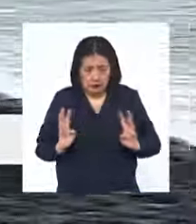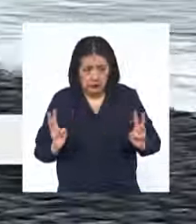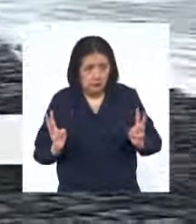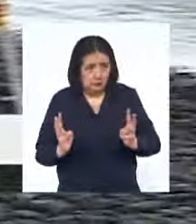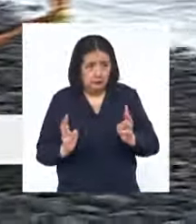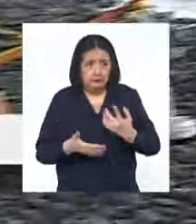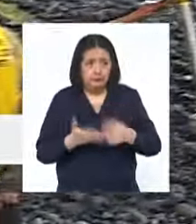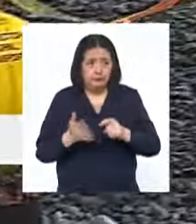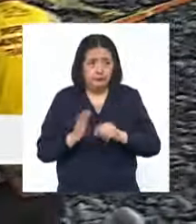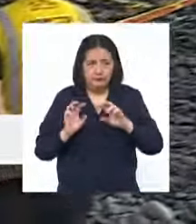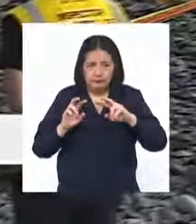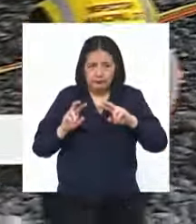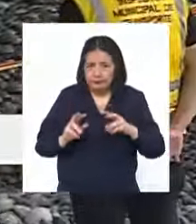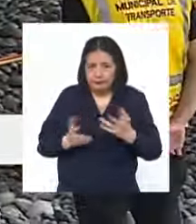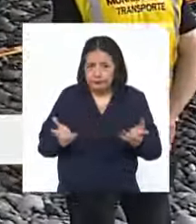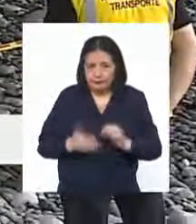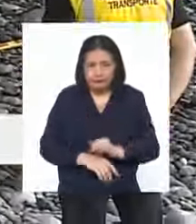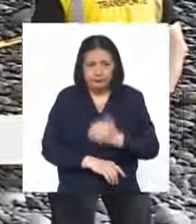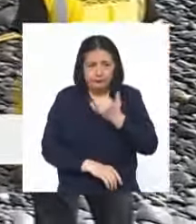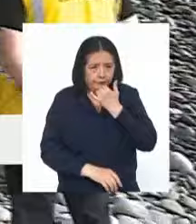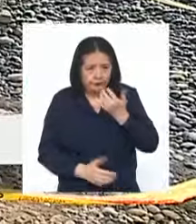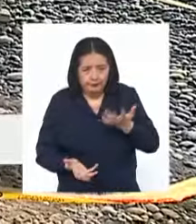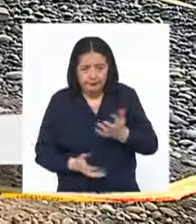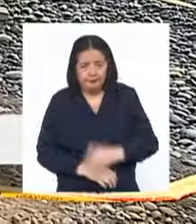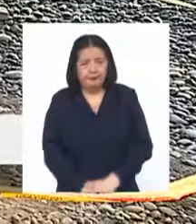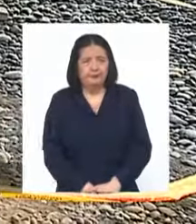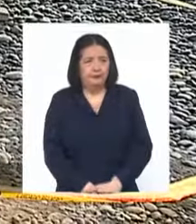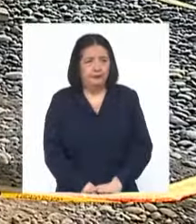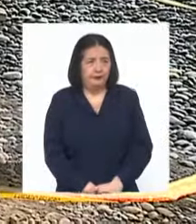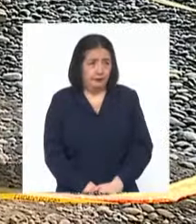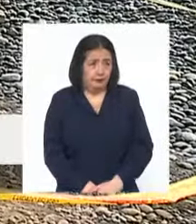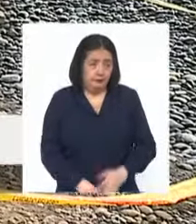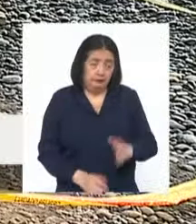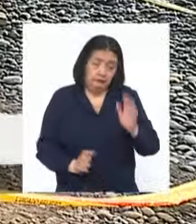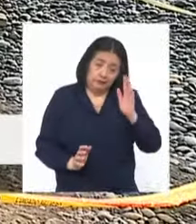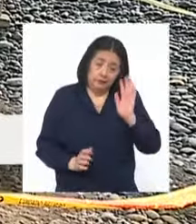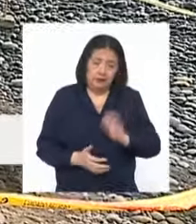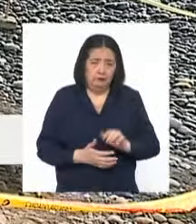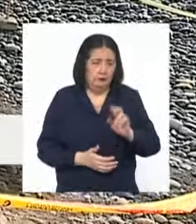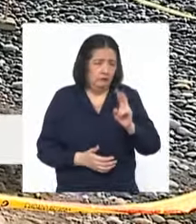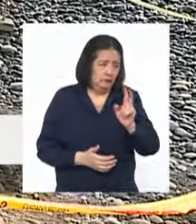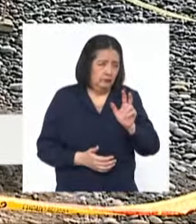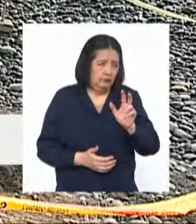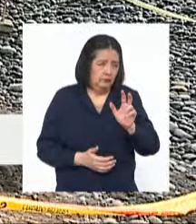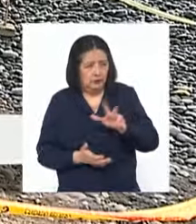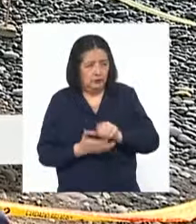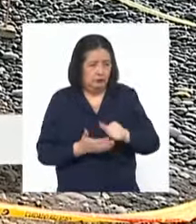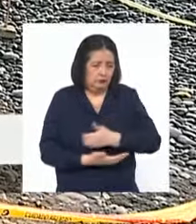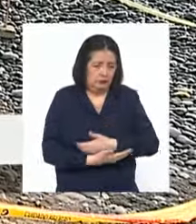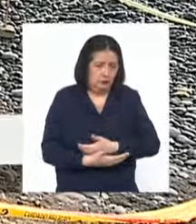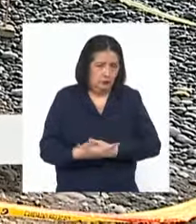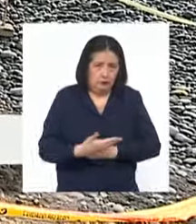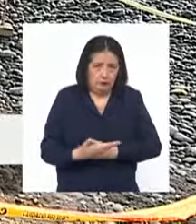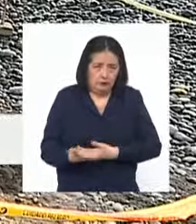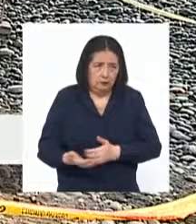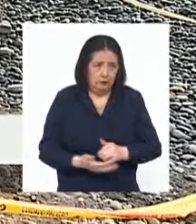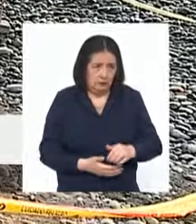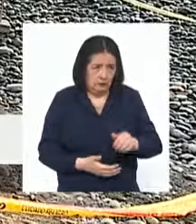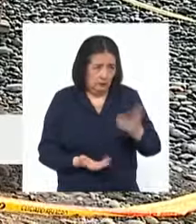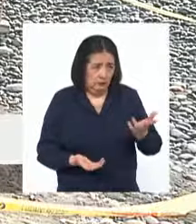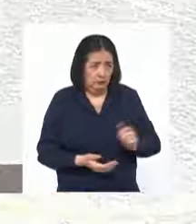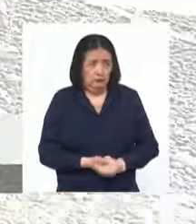para iniciar con las investigaciones correspondientes. No sé, calculamos unos 2 o 3 meses. Es un neonato, por eso digo, un